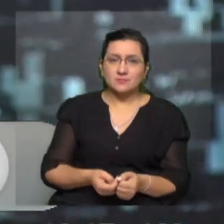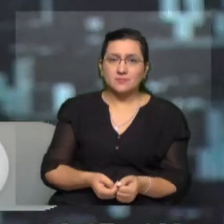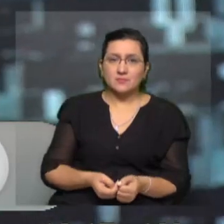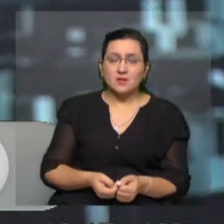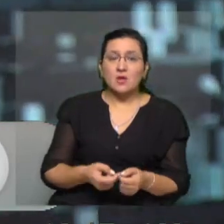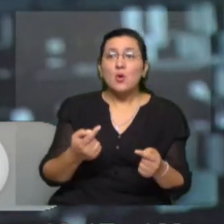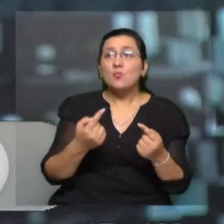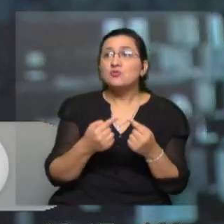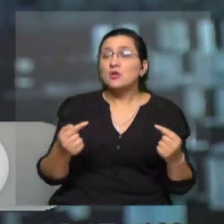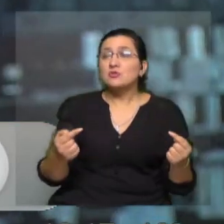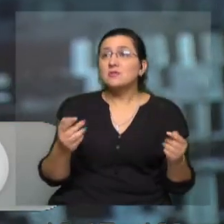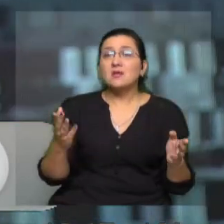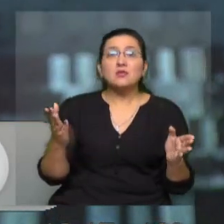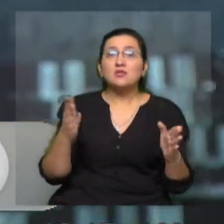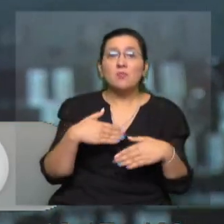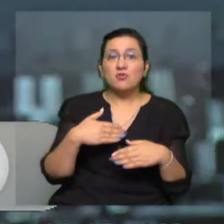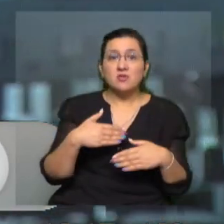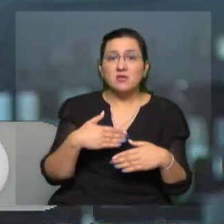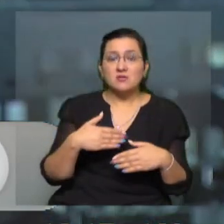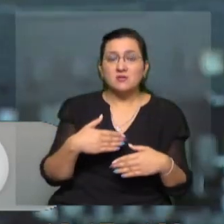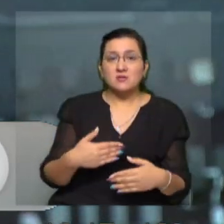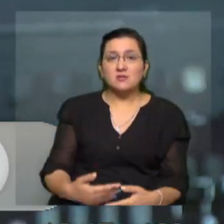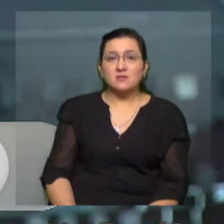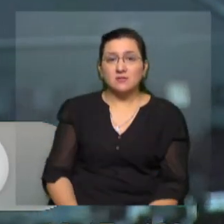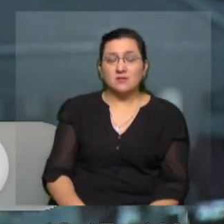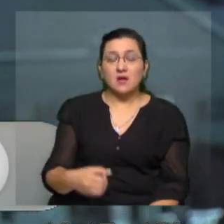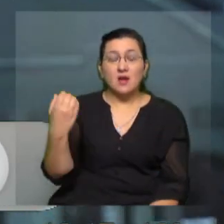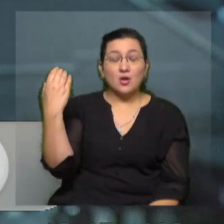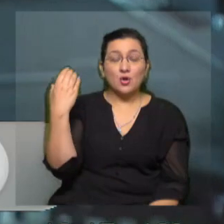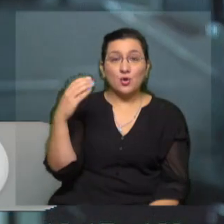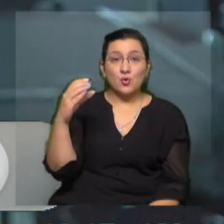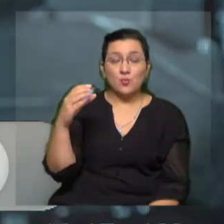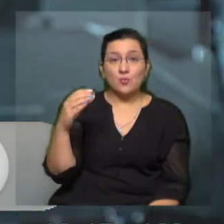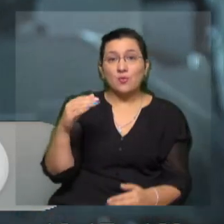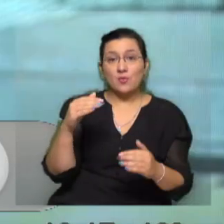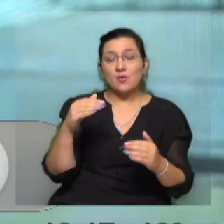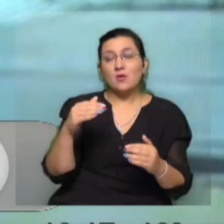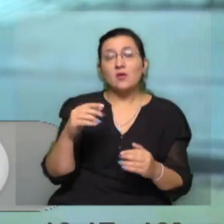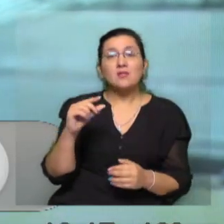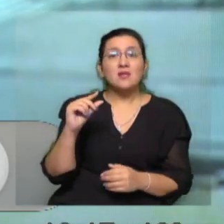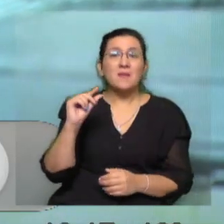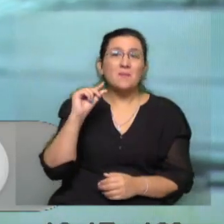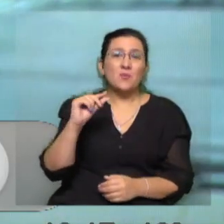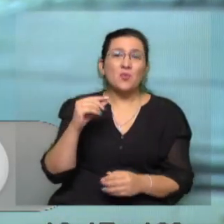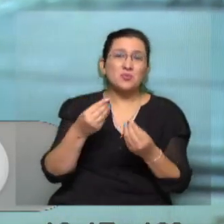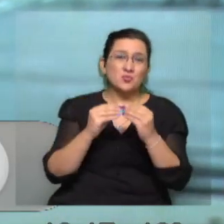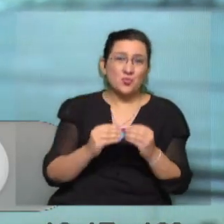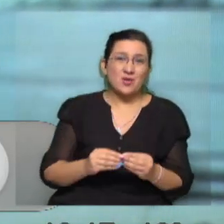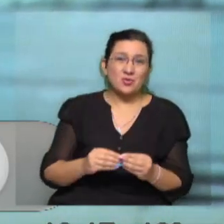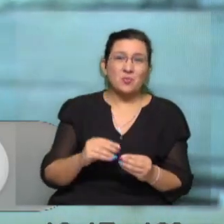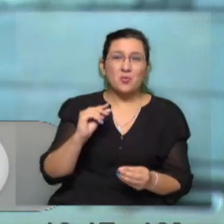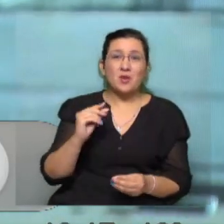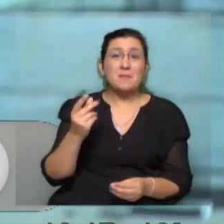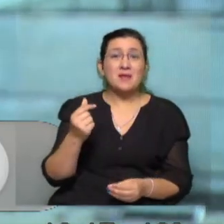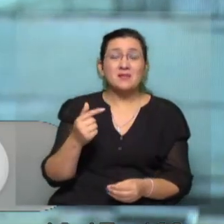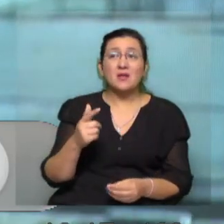que no se podía hacer. El club había bajado económicamente, no había